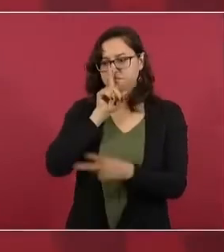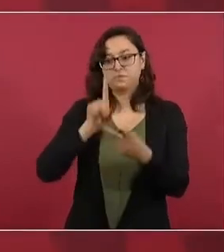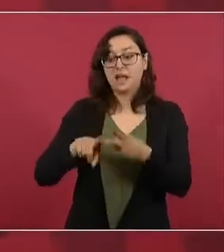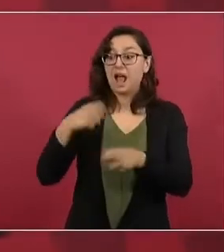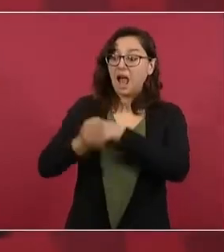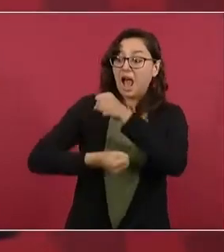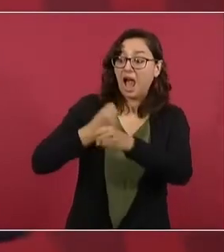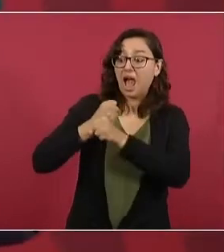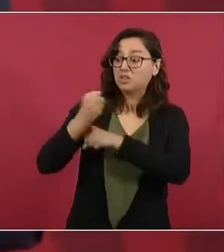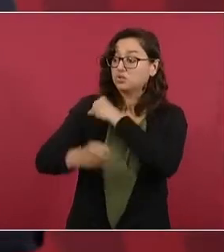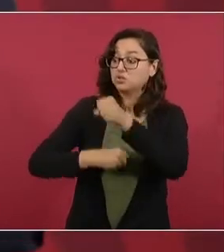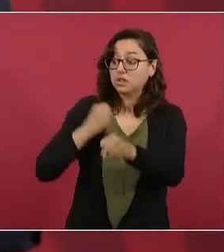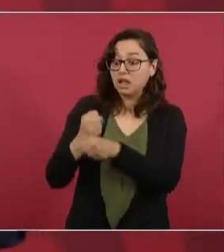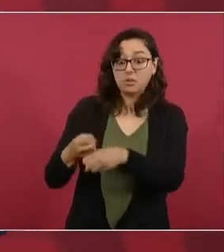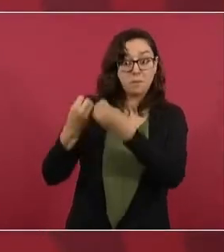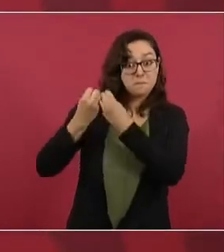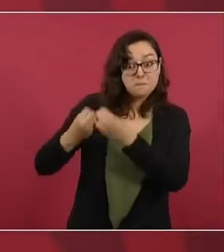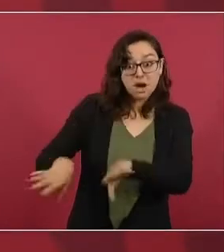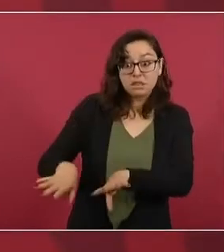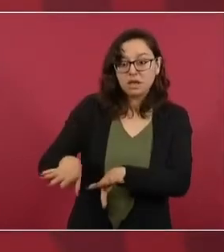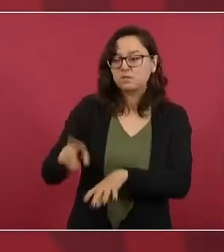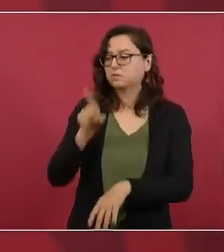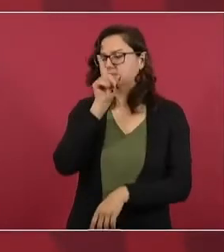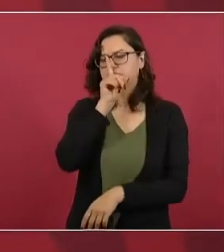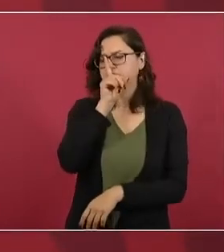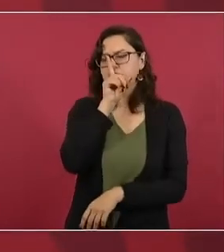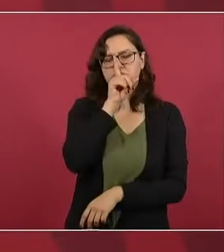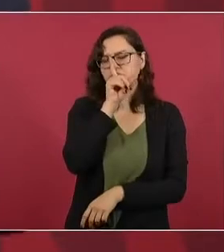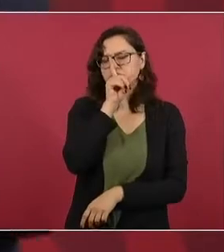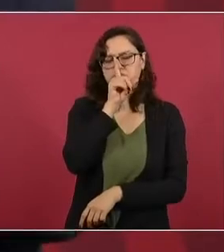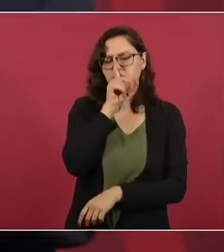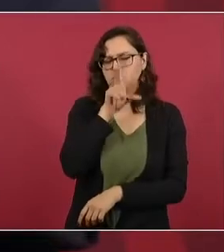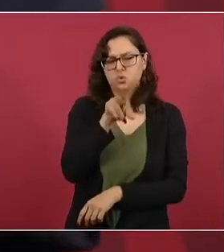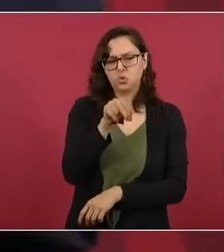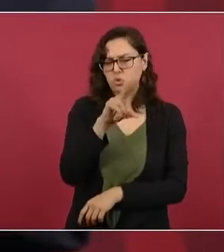perder su antigüedad, no van a